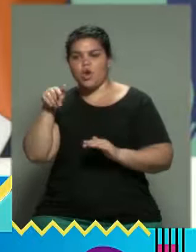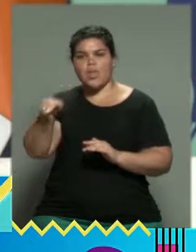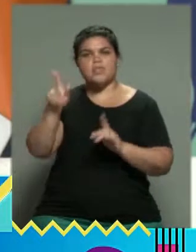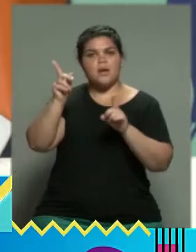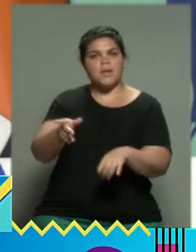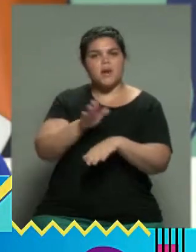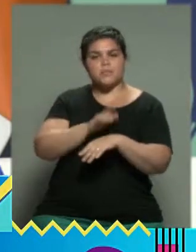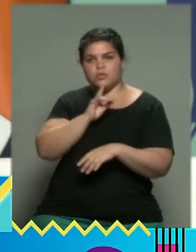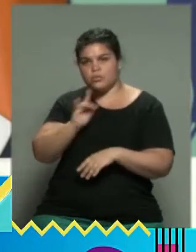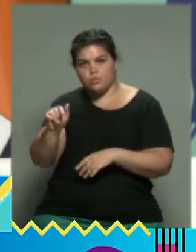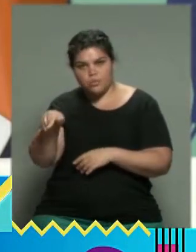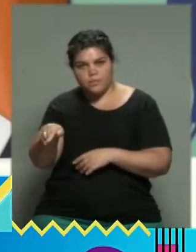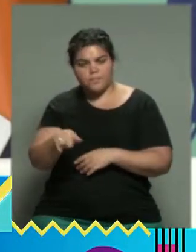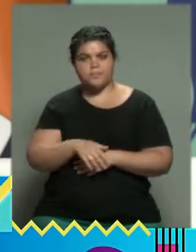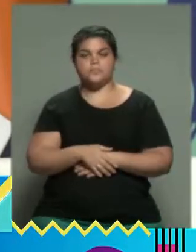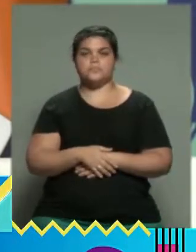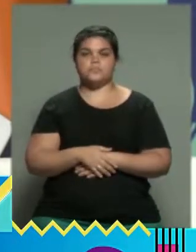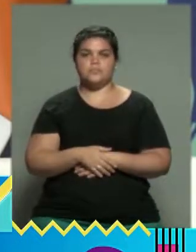nosotros encontramos, y a mí eso me dio